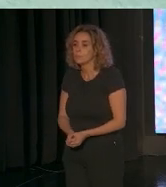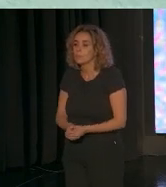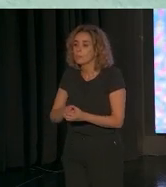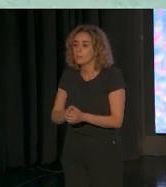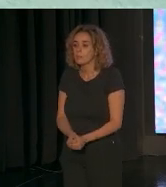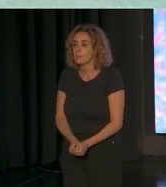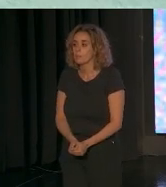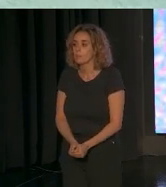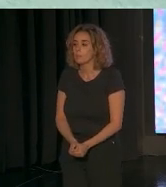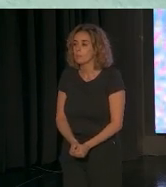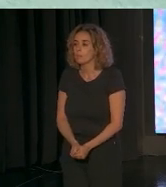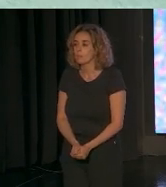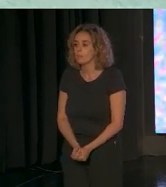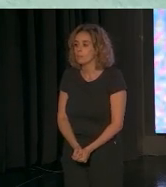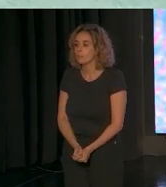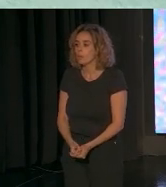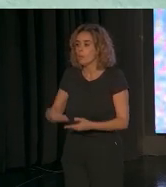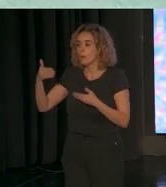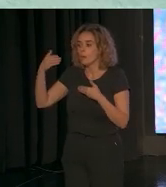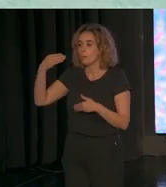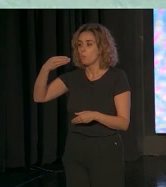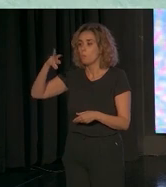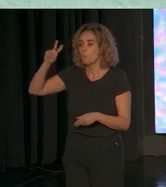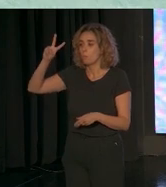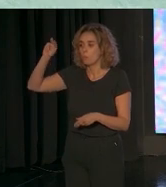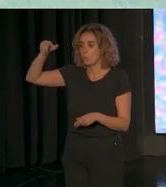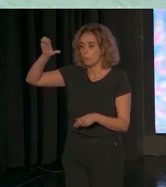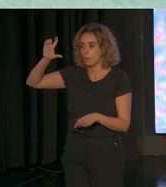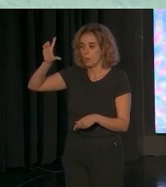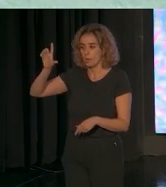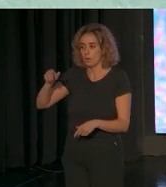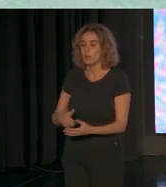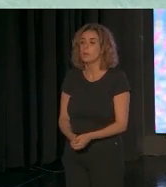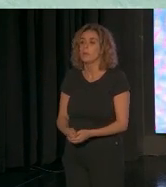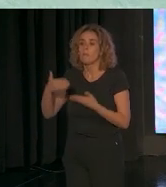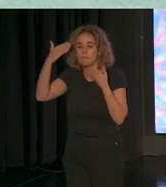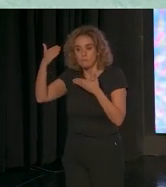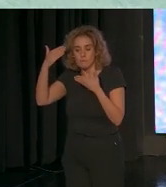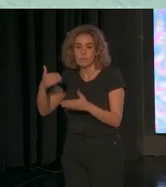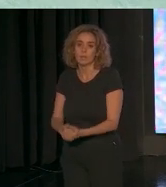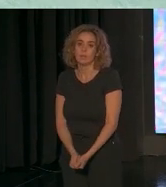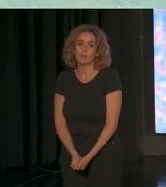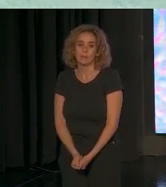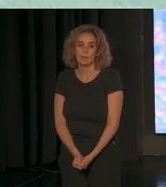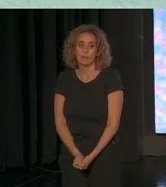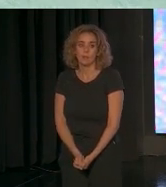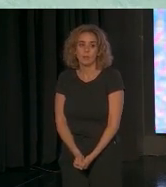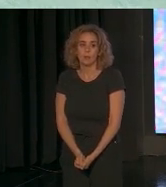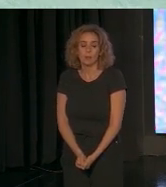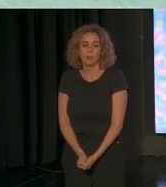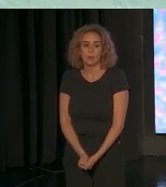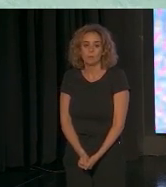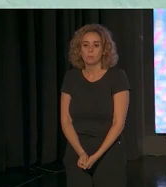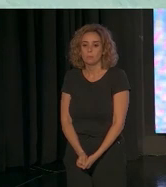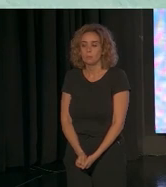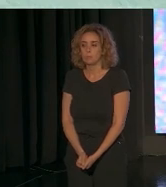Permítame citar a Brunner, como no, y acoger también y abrazar a quien tanto nos ha hecho crecer. Brunner afirmaba que la